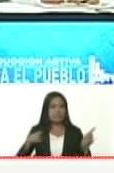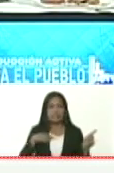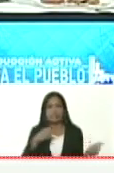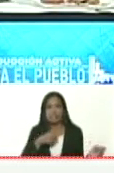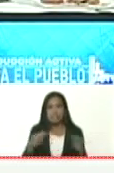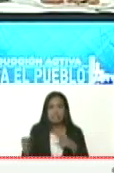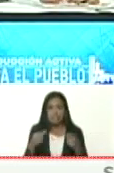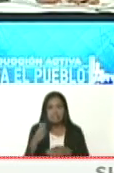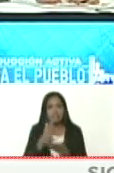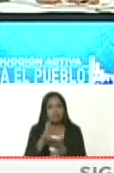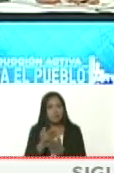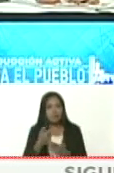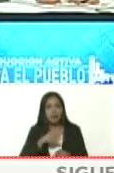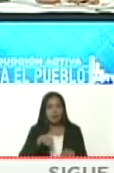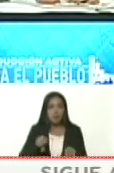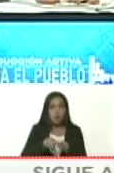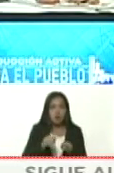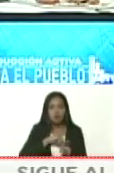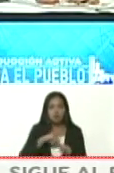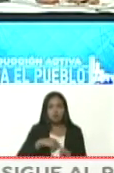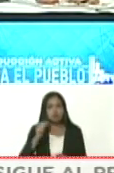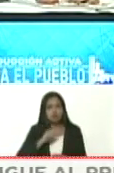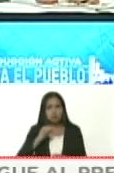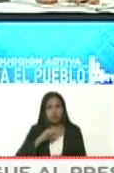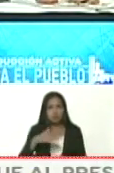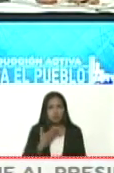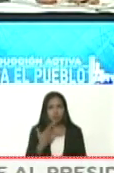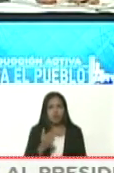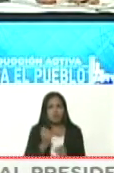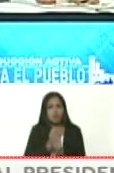dependencia. Sí se puede,